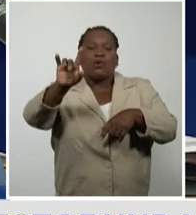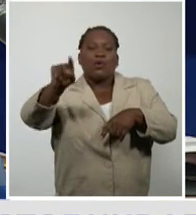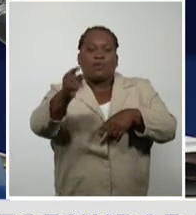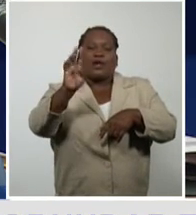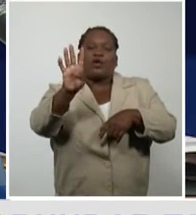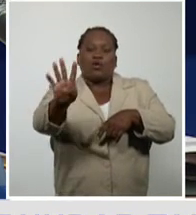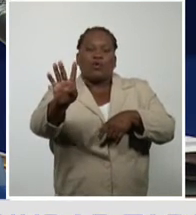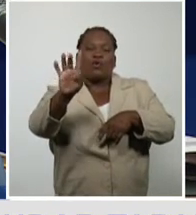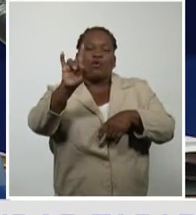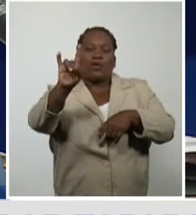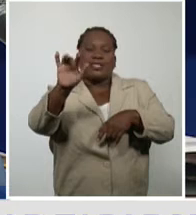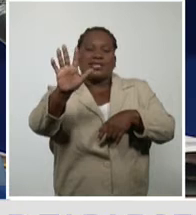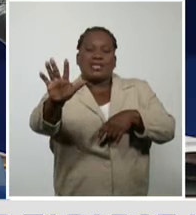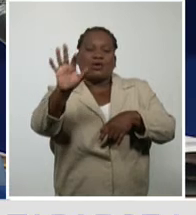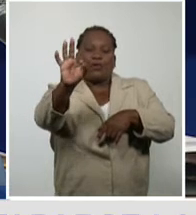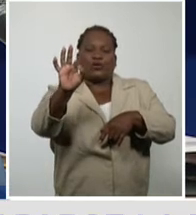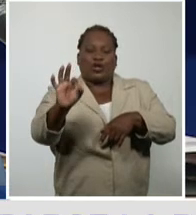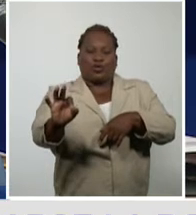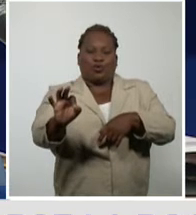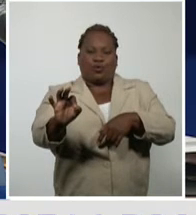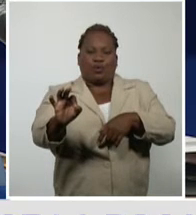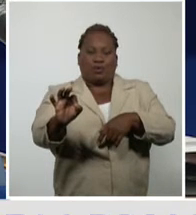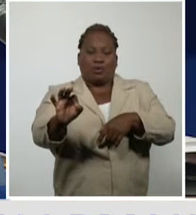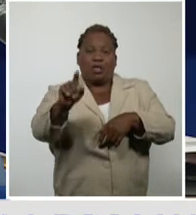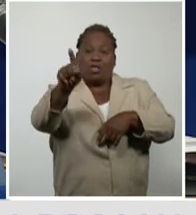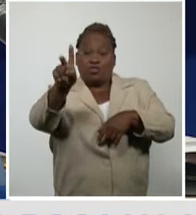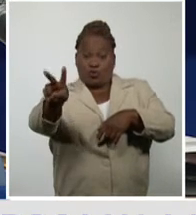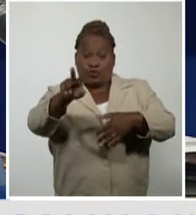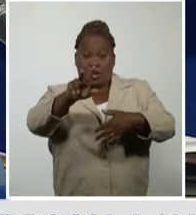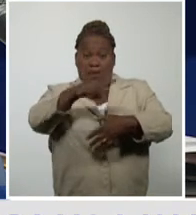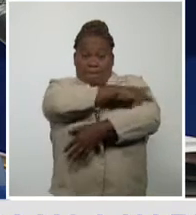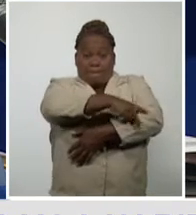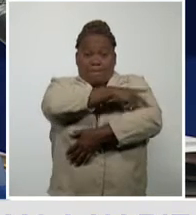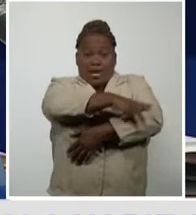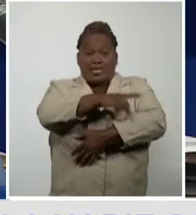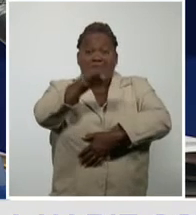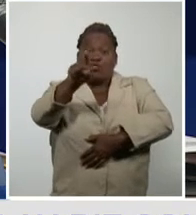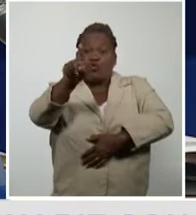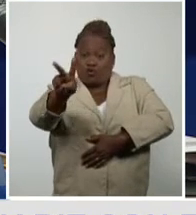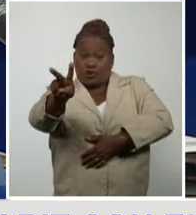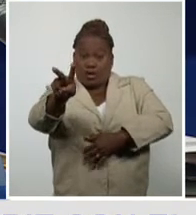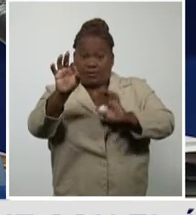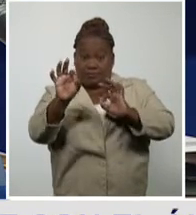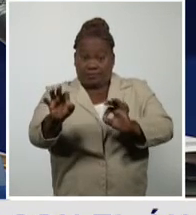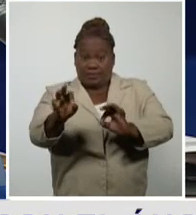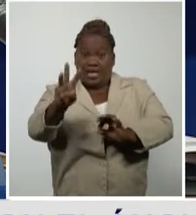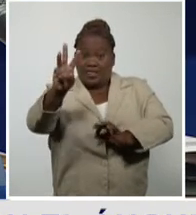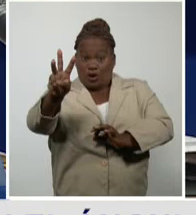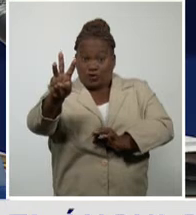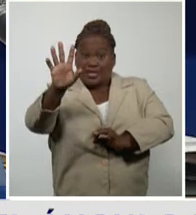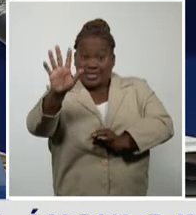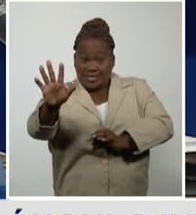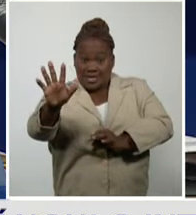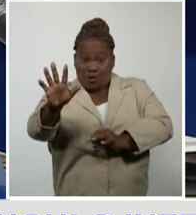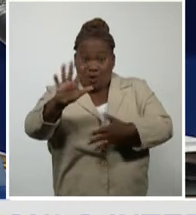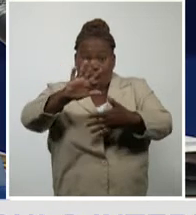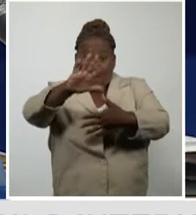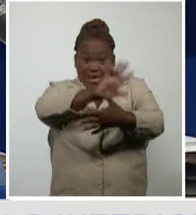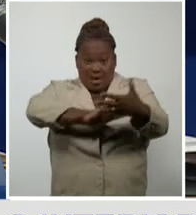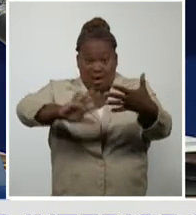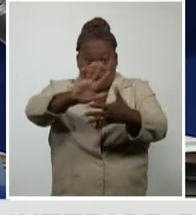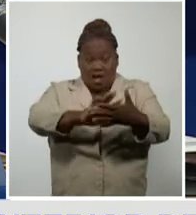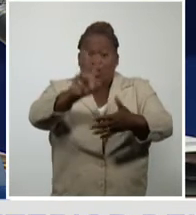5,95%, con 12 países de los 35 que pertenecemos a la región de las Américas,